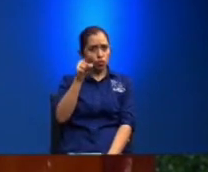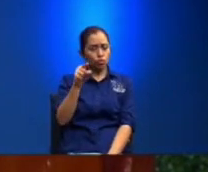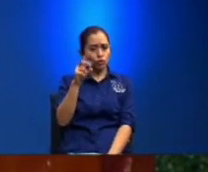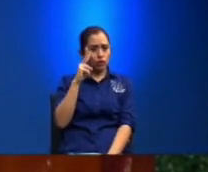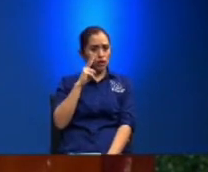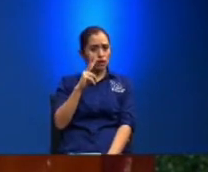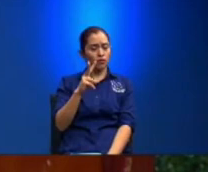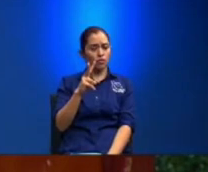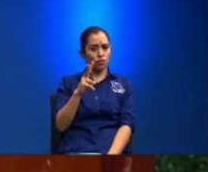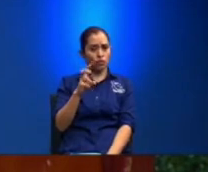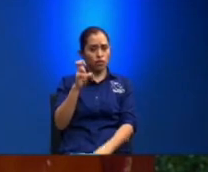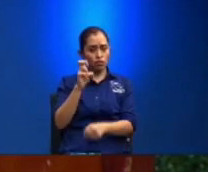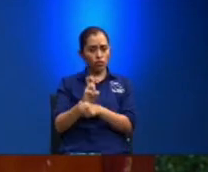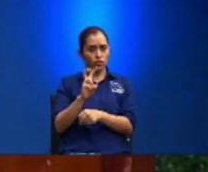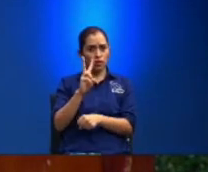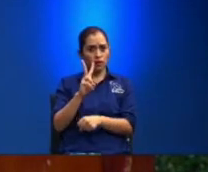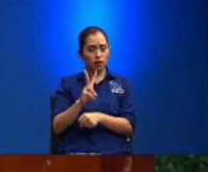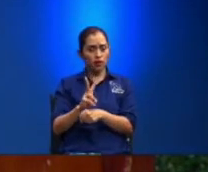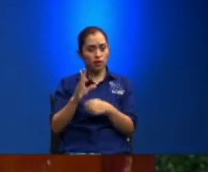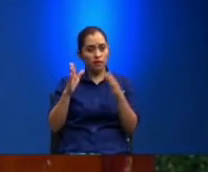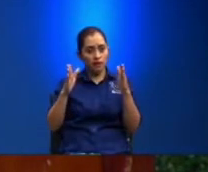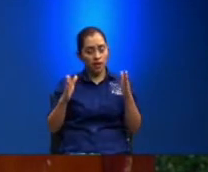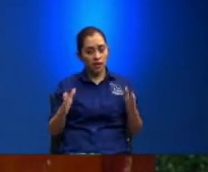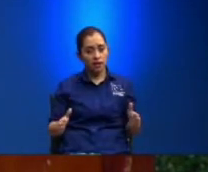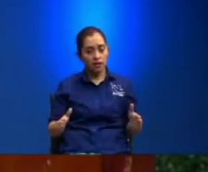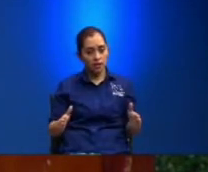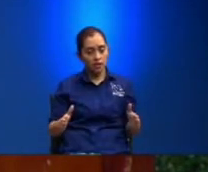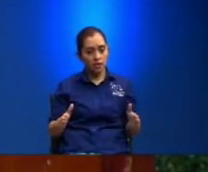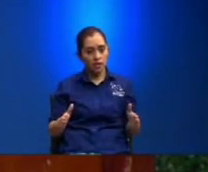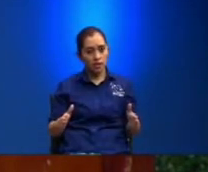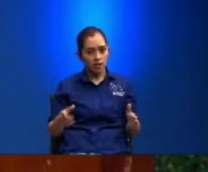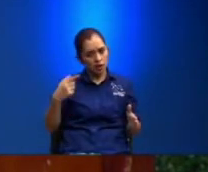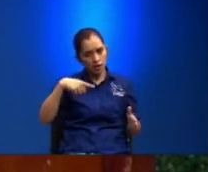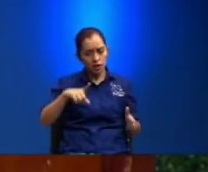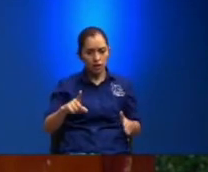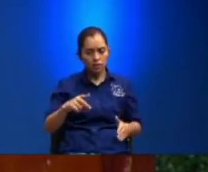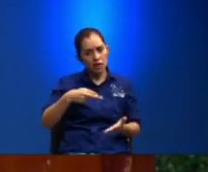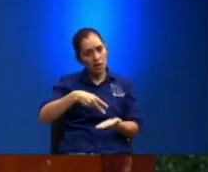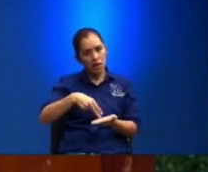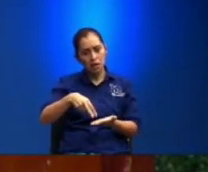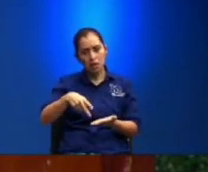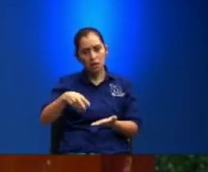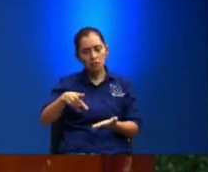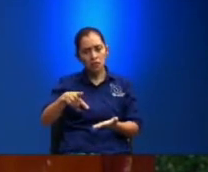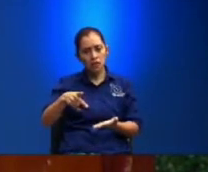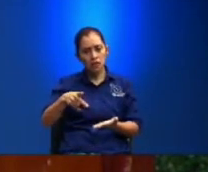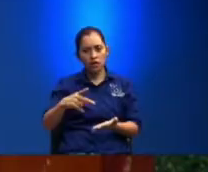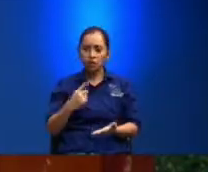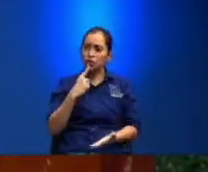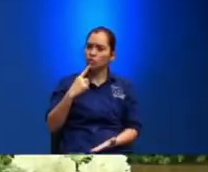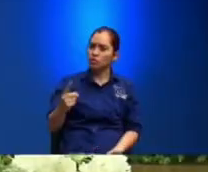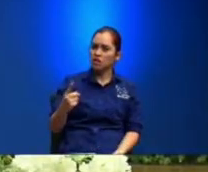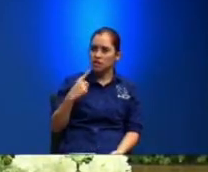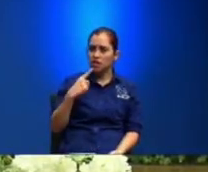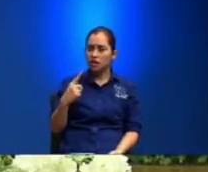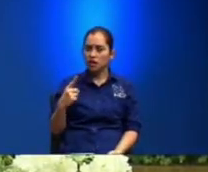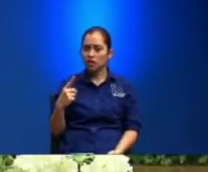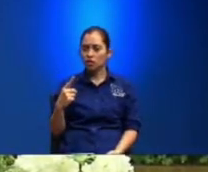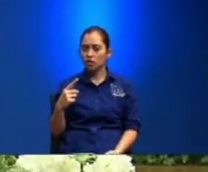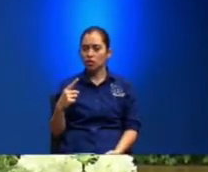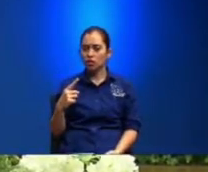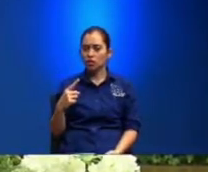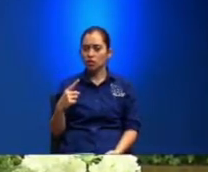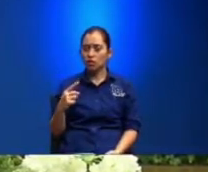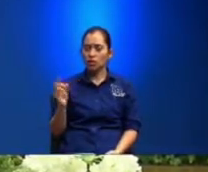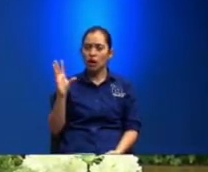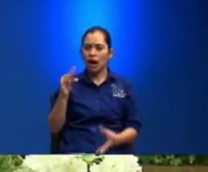bocina así y va predicando el evangelio en la calle en huehuetenango y sale un tipo con un látigo pide esos latidos tremendos